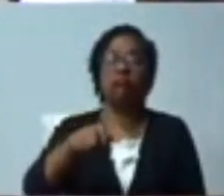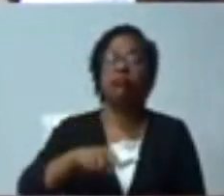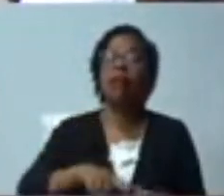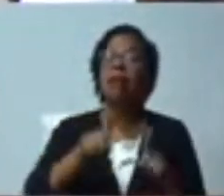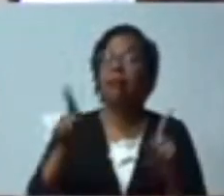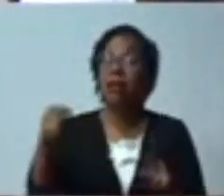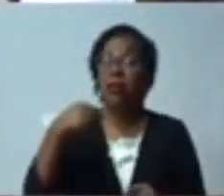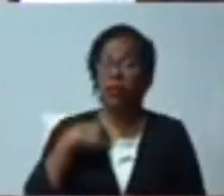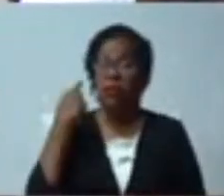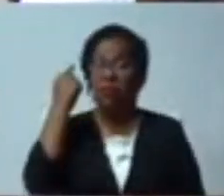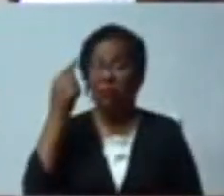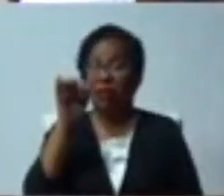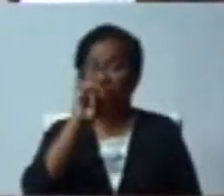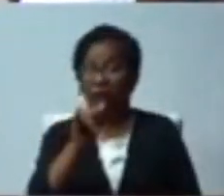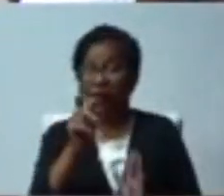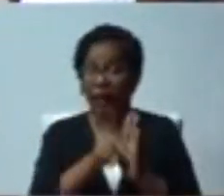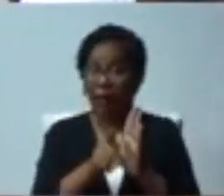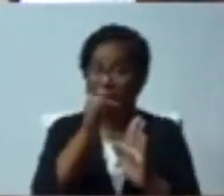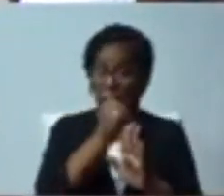es diferente.